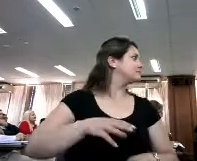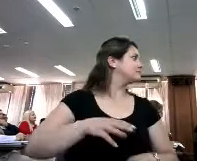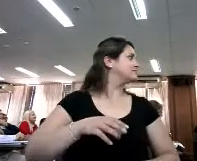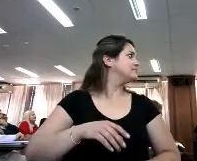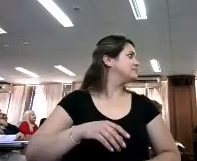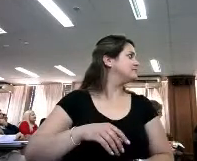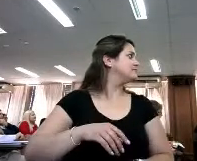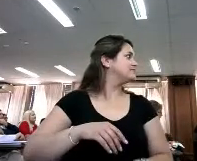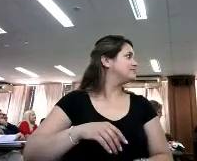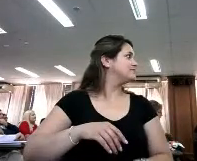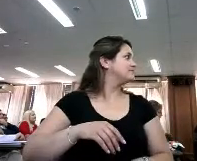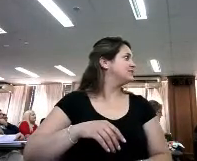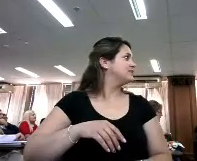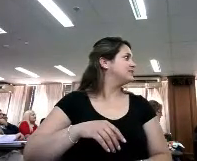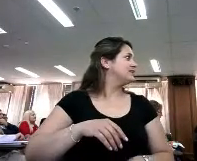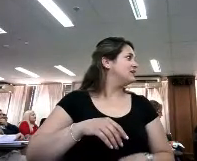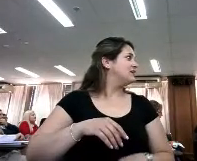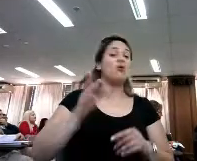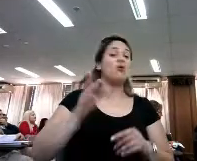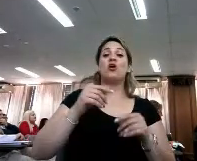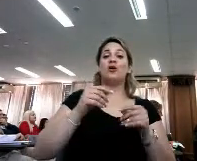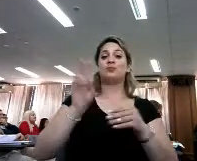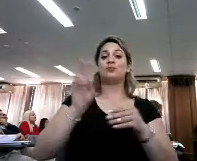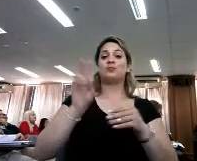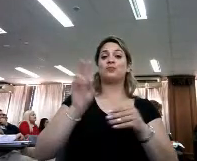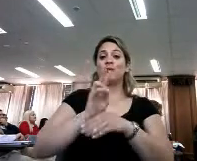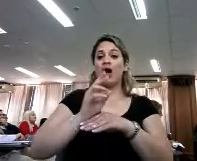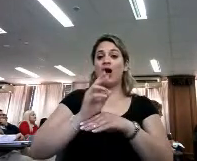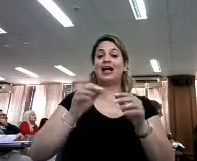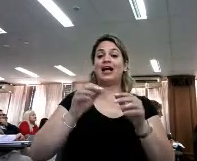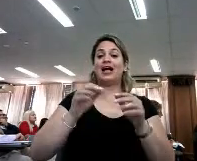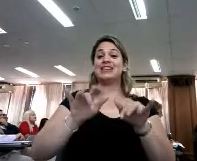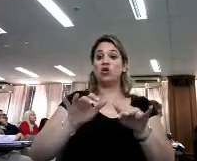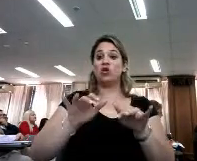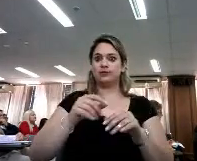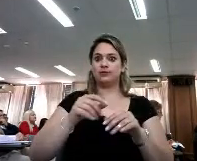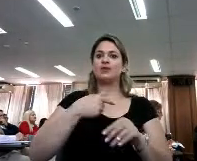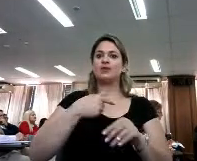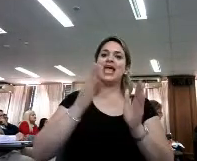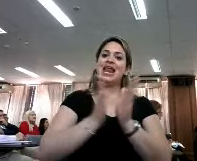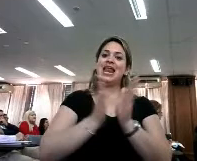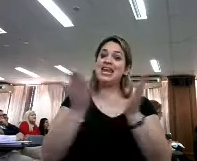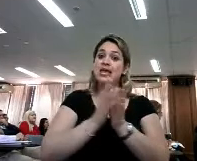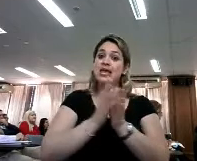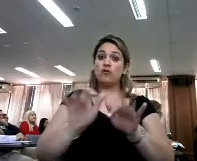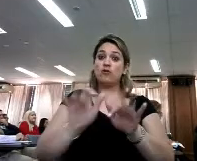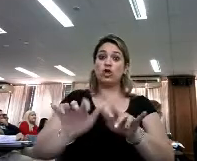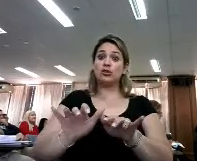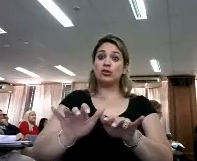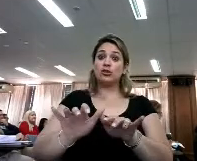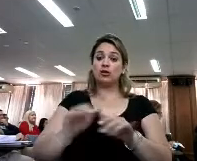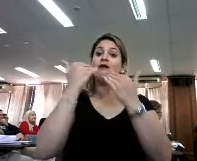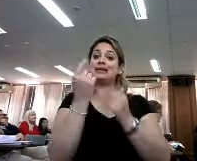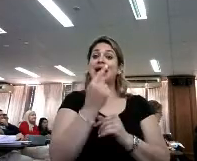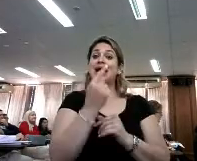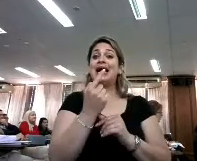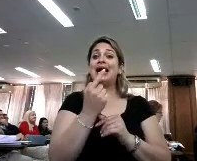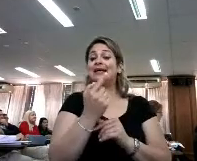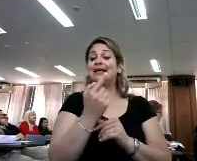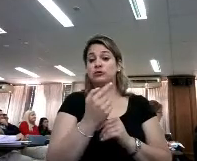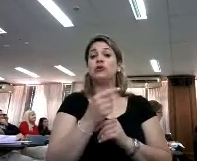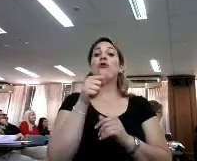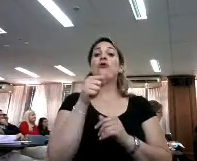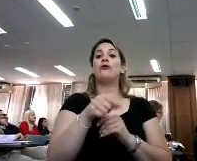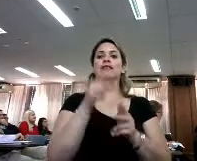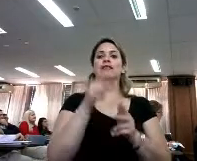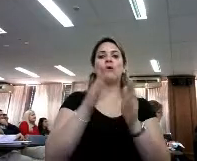ahí cambió. Las medidas tecnológicas de protección que les hablé atrás. El libro electrónico vive gracias a esto. Hoy estamos